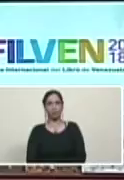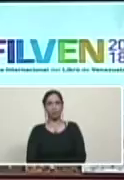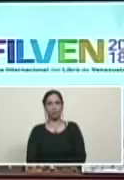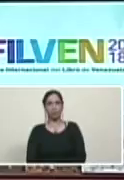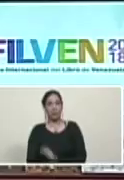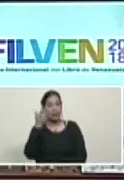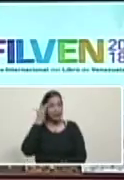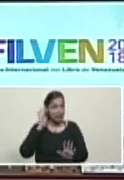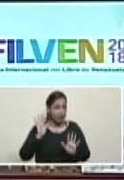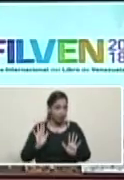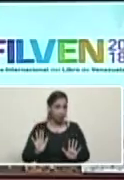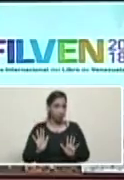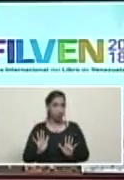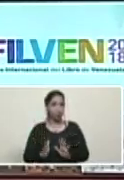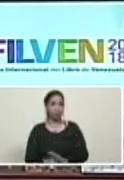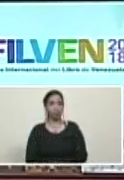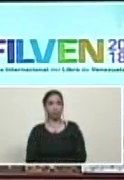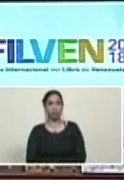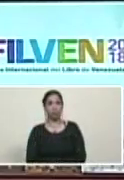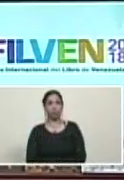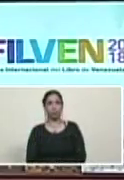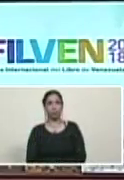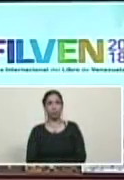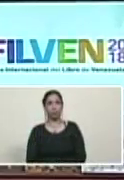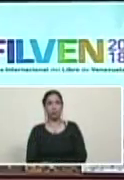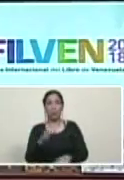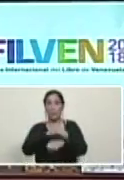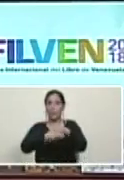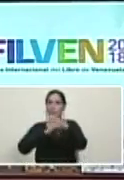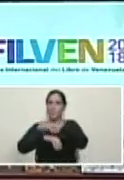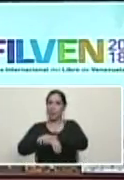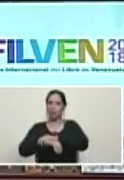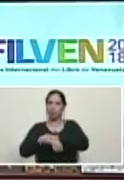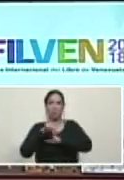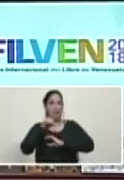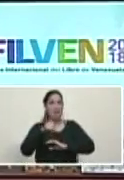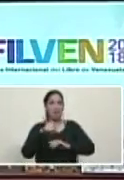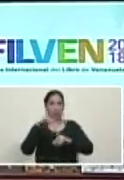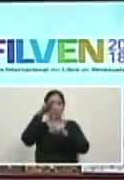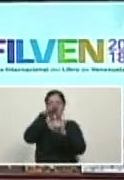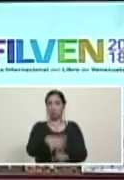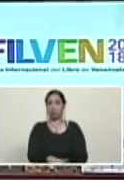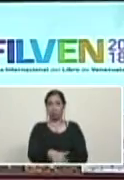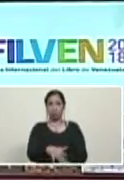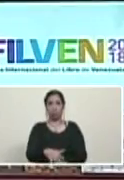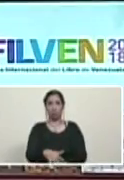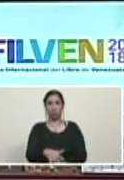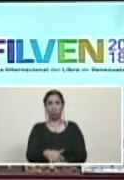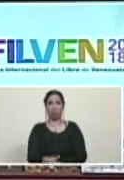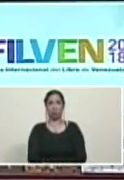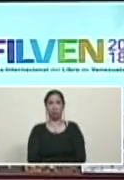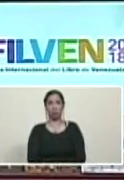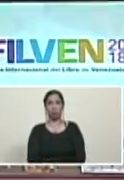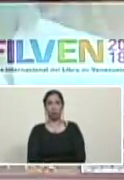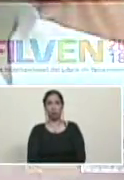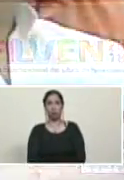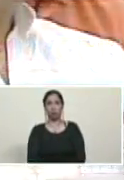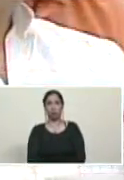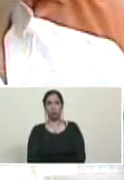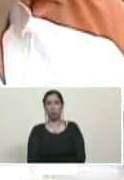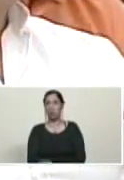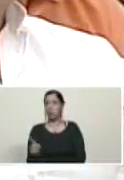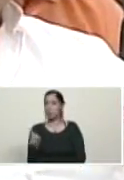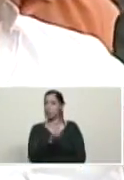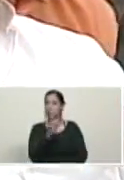Quizás fuera un gran demócrata. Está preso, se dejó derrocar. Pobrecito. No ha sucedido ni